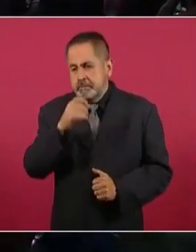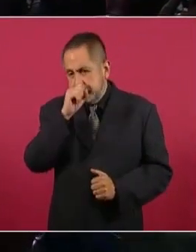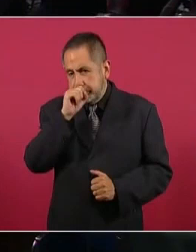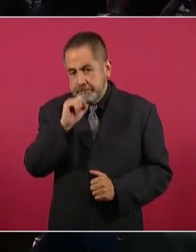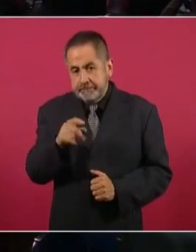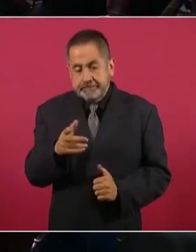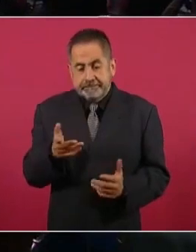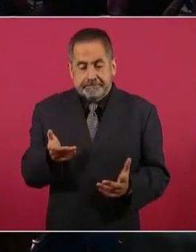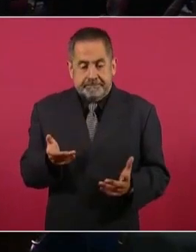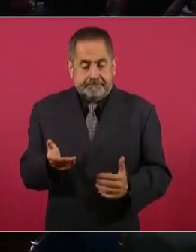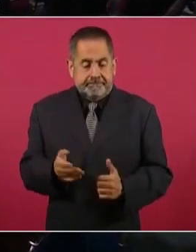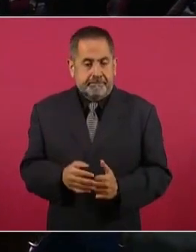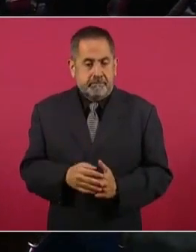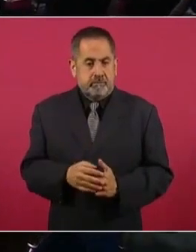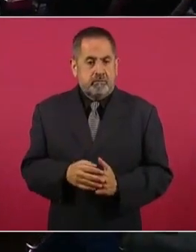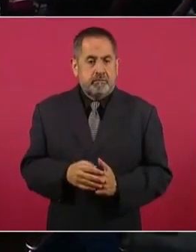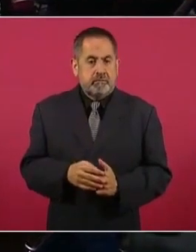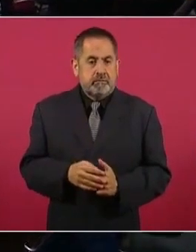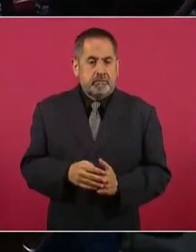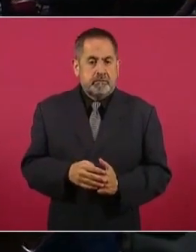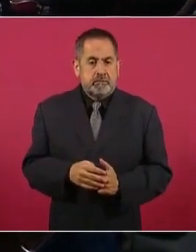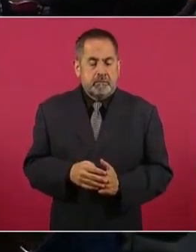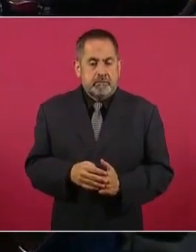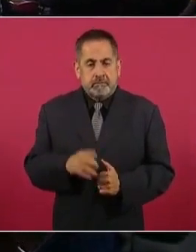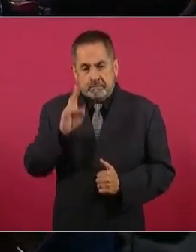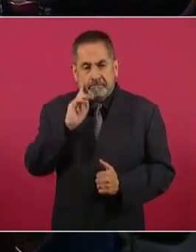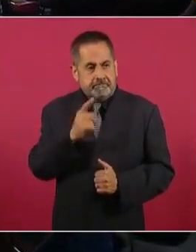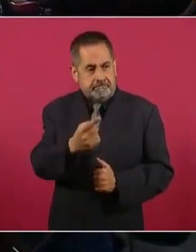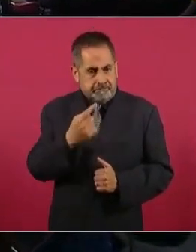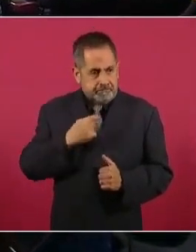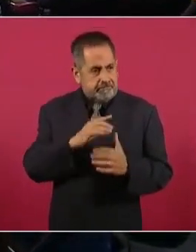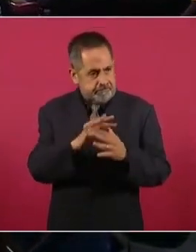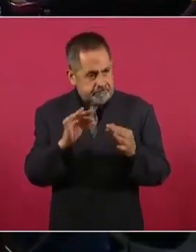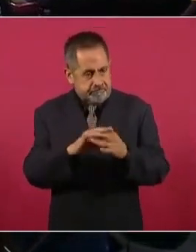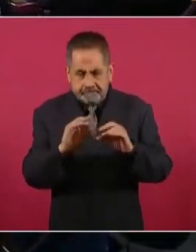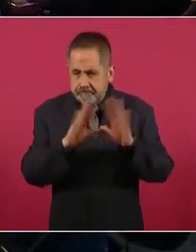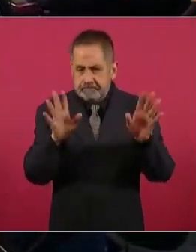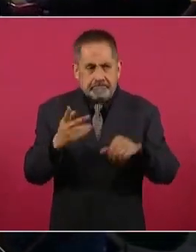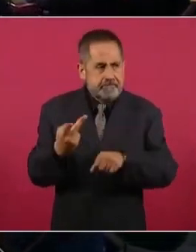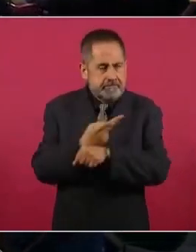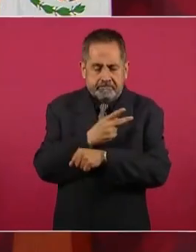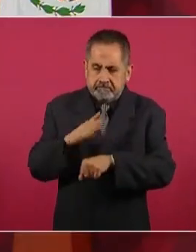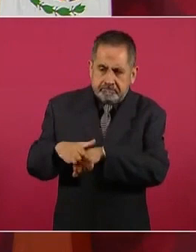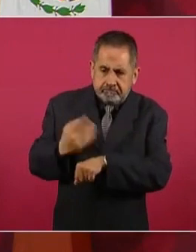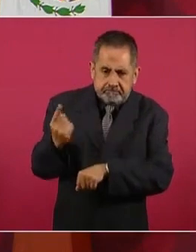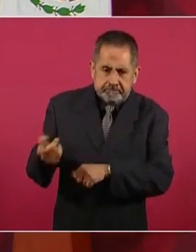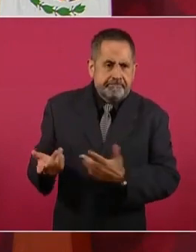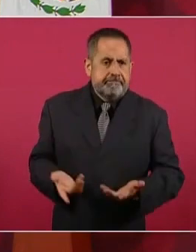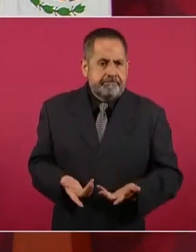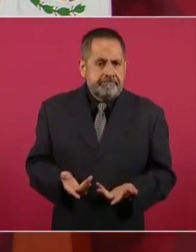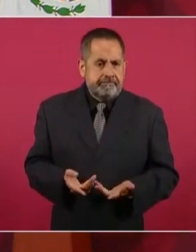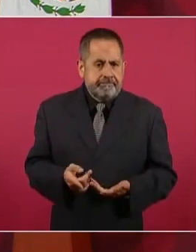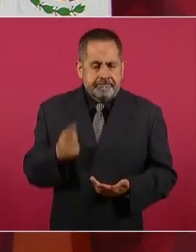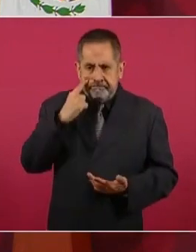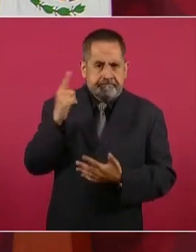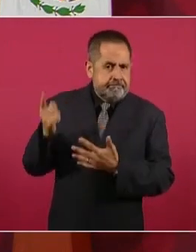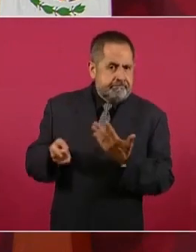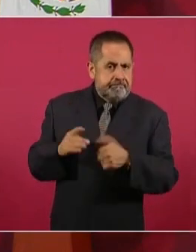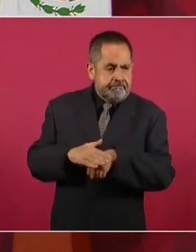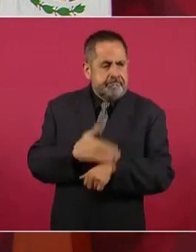y que nos den una explicación del por qué